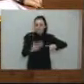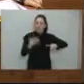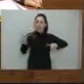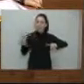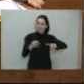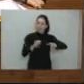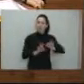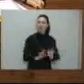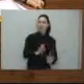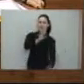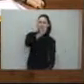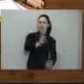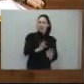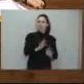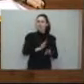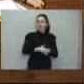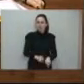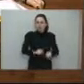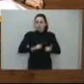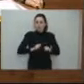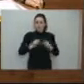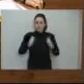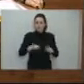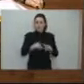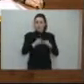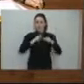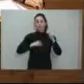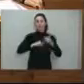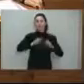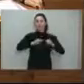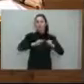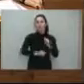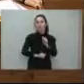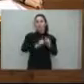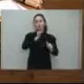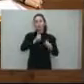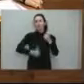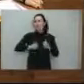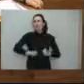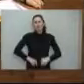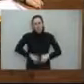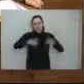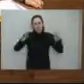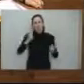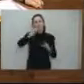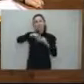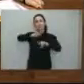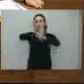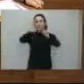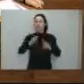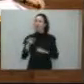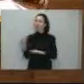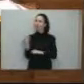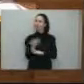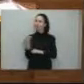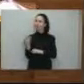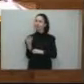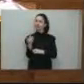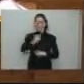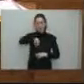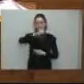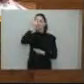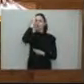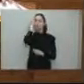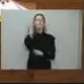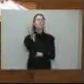siga haciendo a nuestros 2 astilleros de referencia cada vez más competitivos en el mercado internacional. Nos pareció